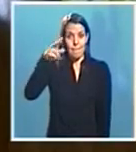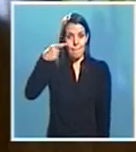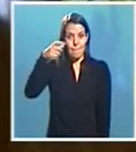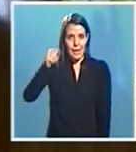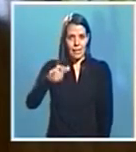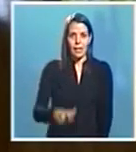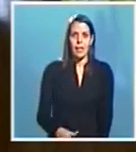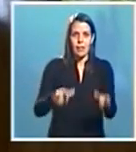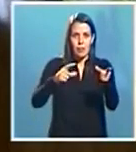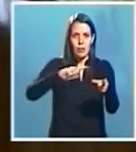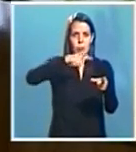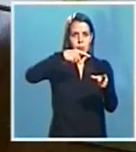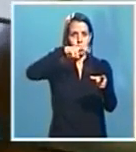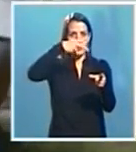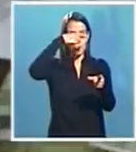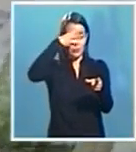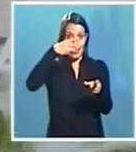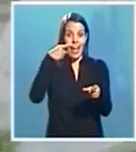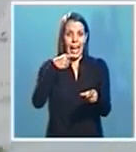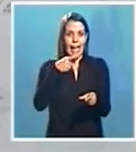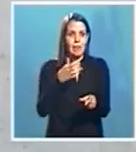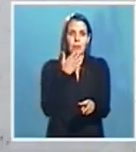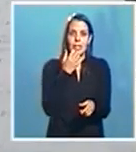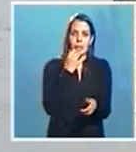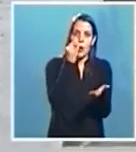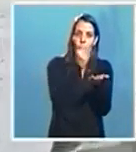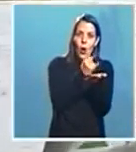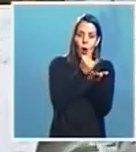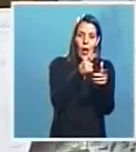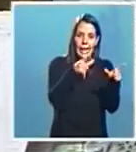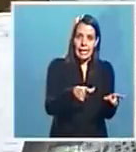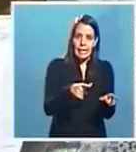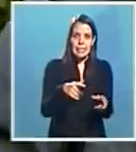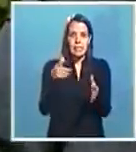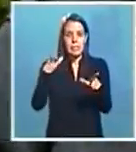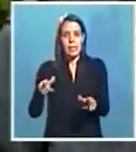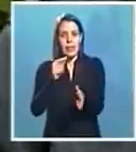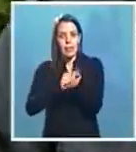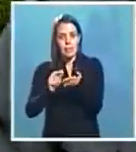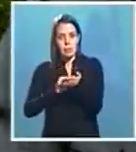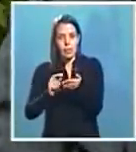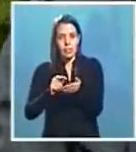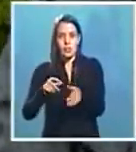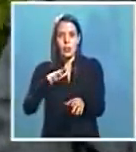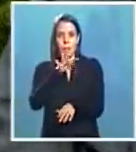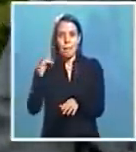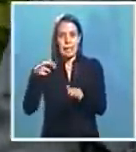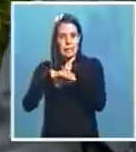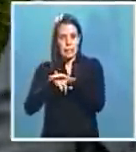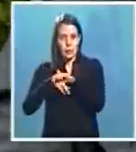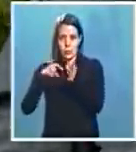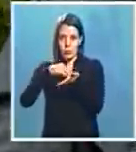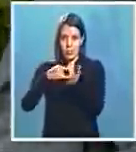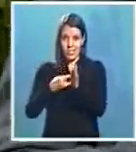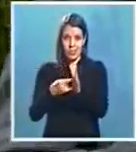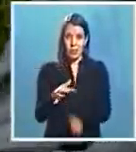centro en tres zonas. Nelas distribuiránse seminarios, aulas, despachos e instalacións técnicas. E ademais esas plantas nos van a